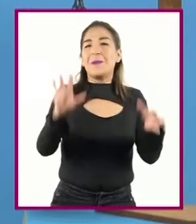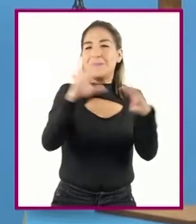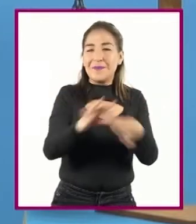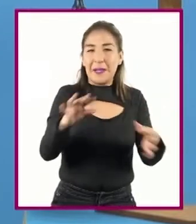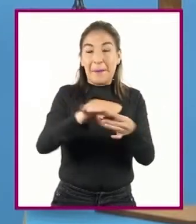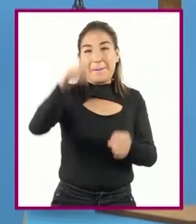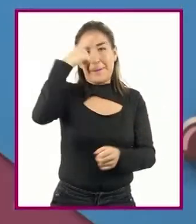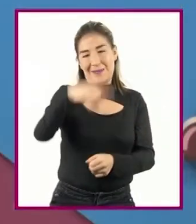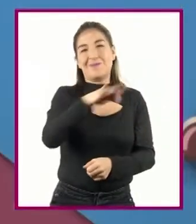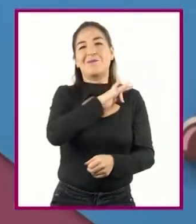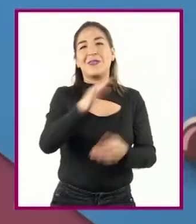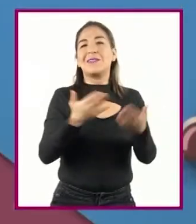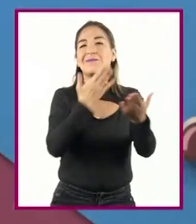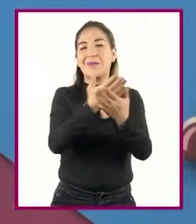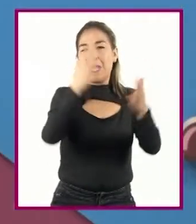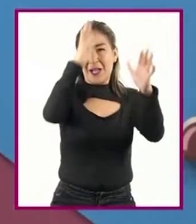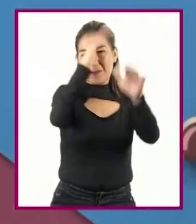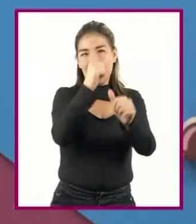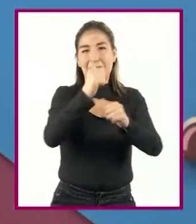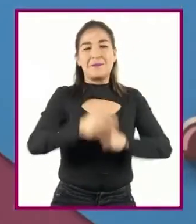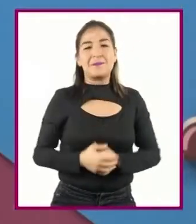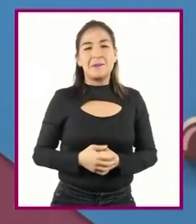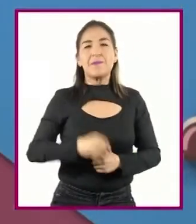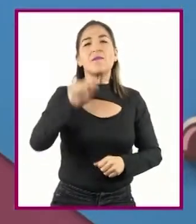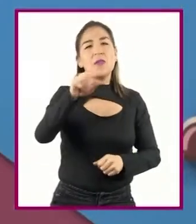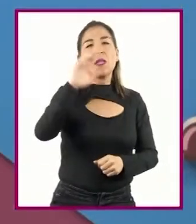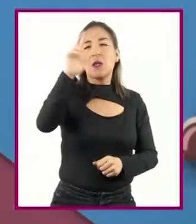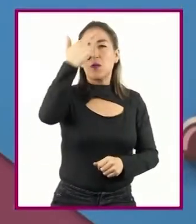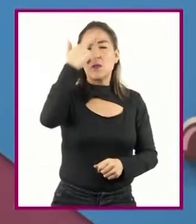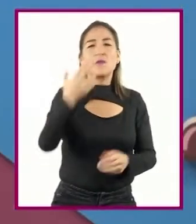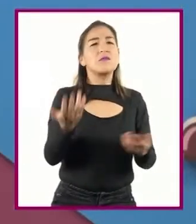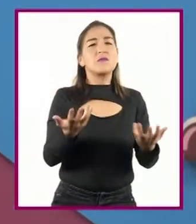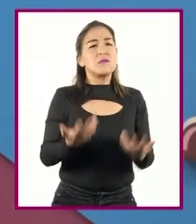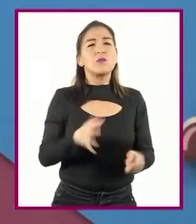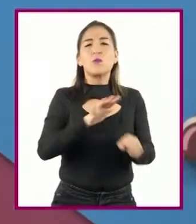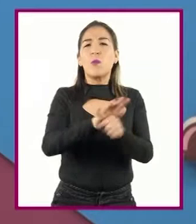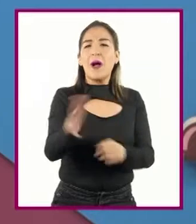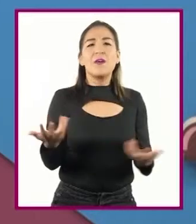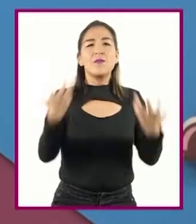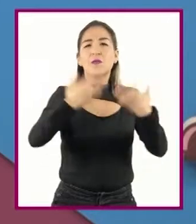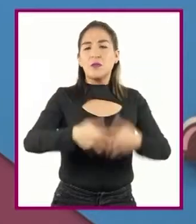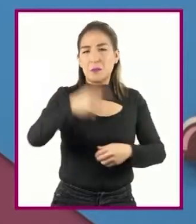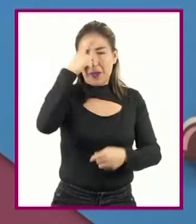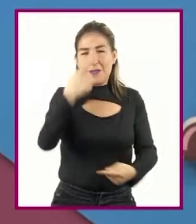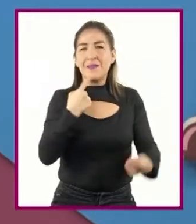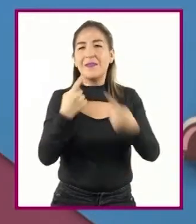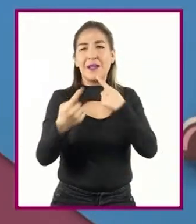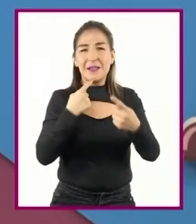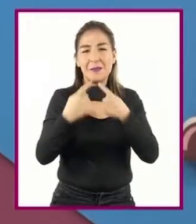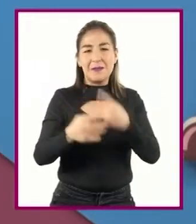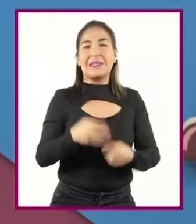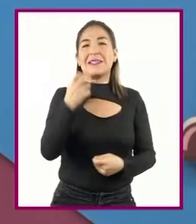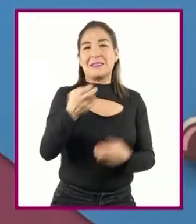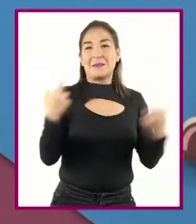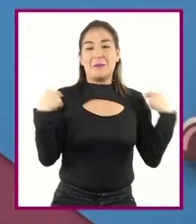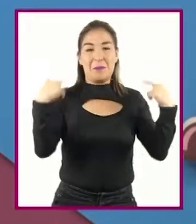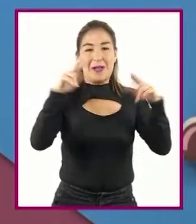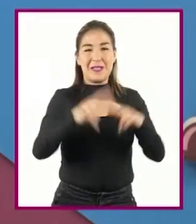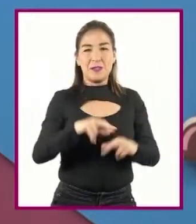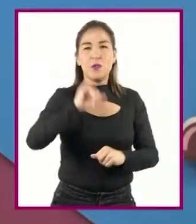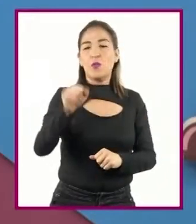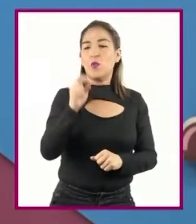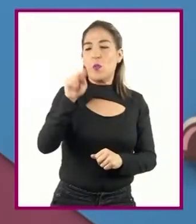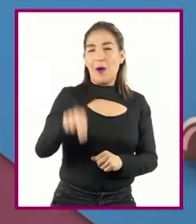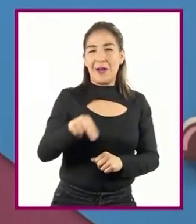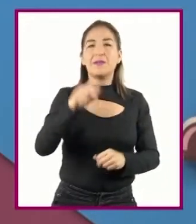a acuerdos. Recordemos cuál es la función del diálogo. En el siguiente video, el maestro Juan Javier Bautista